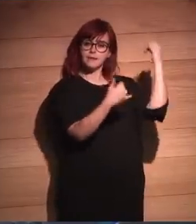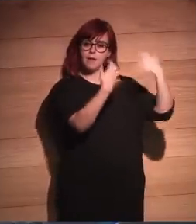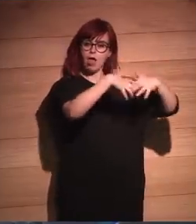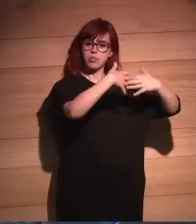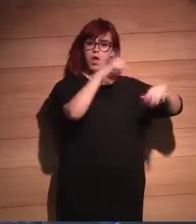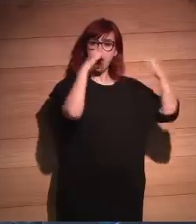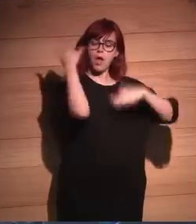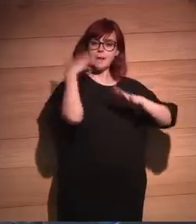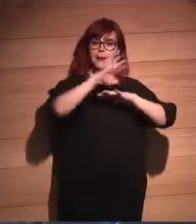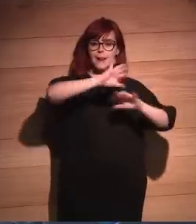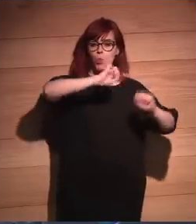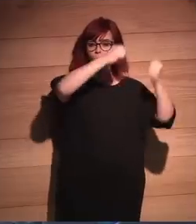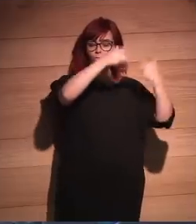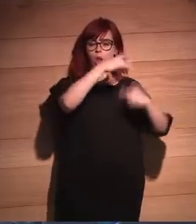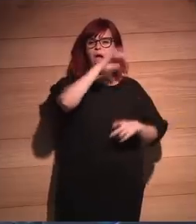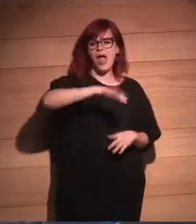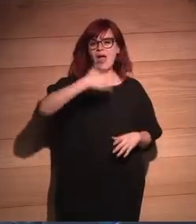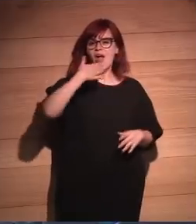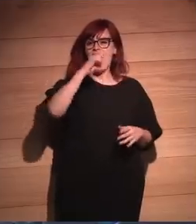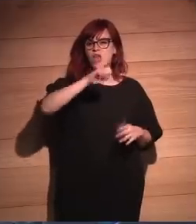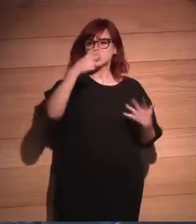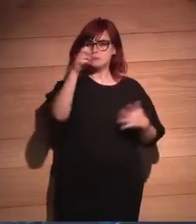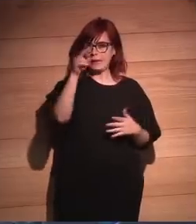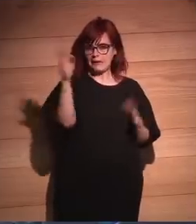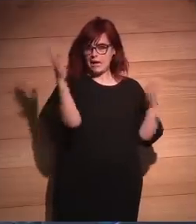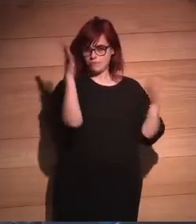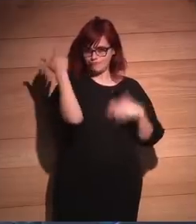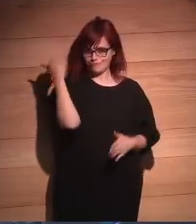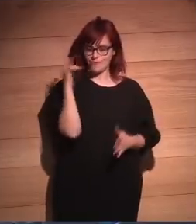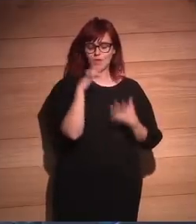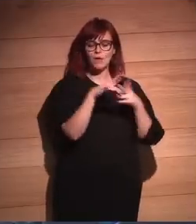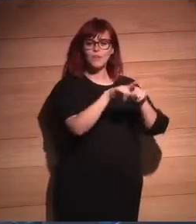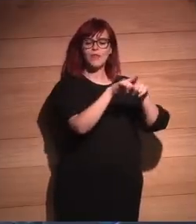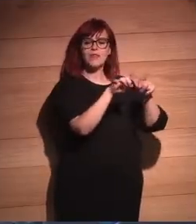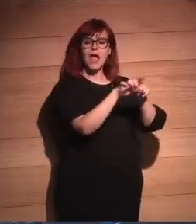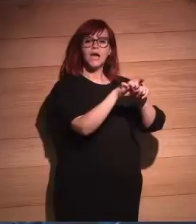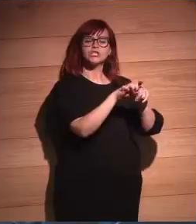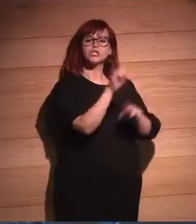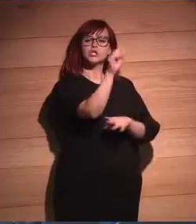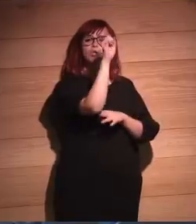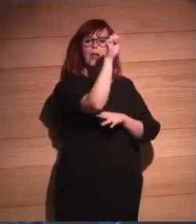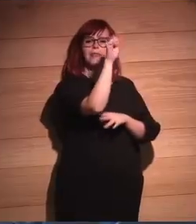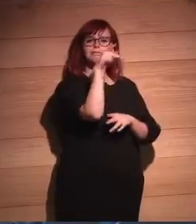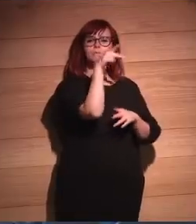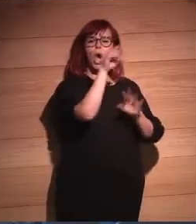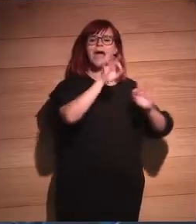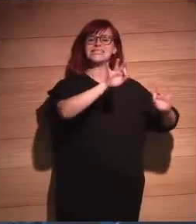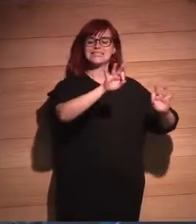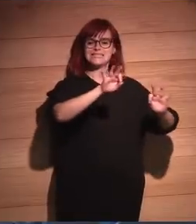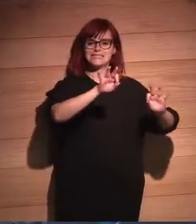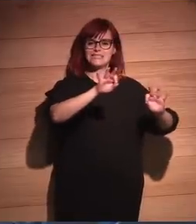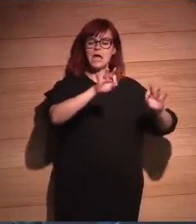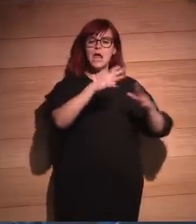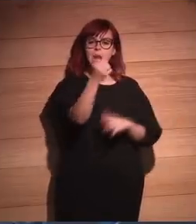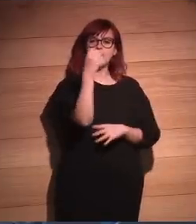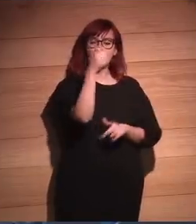eléctrica de la época de la Revolución, de los años 20, ¿no? Y arriba ponía: socialismo es, : el